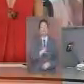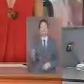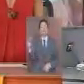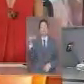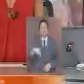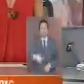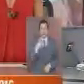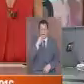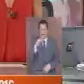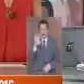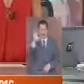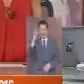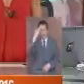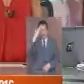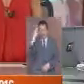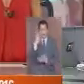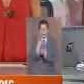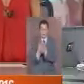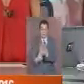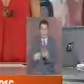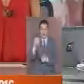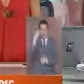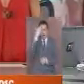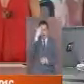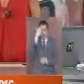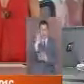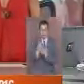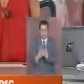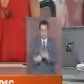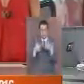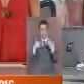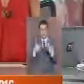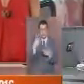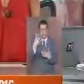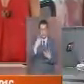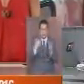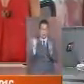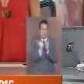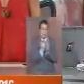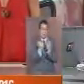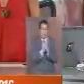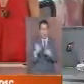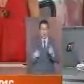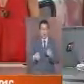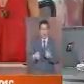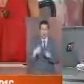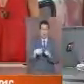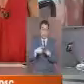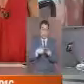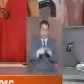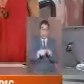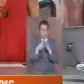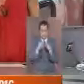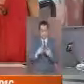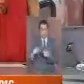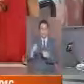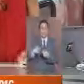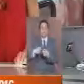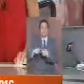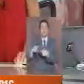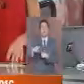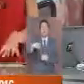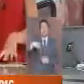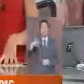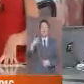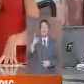que quedan 5 días para que termine agosto y también para que las 64 marcas de auto que están presentes en nuestro país inicien su recambio de